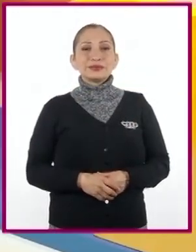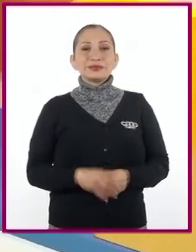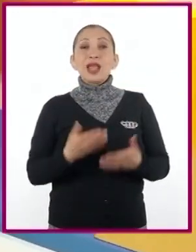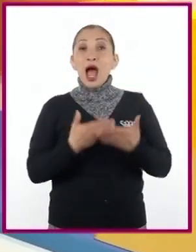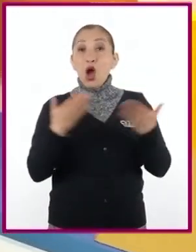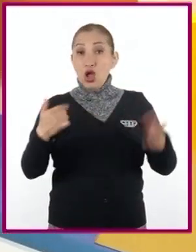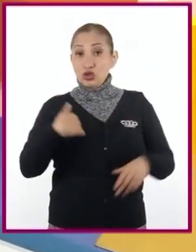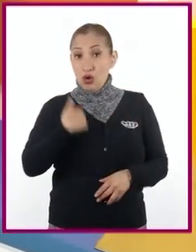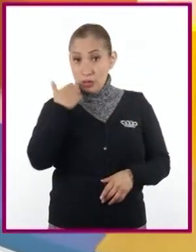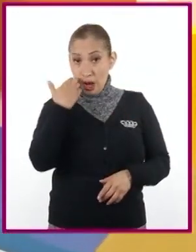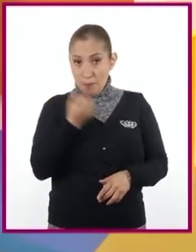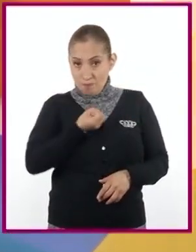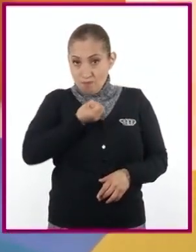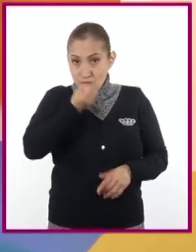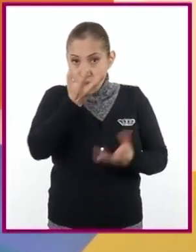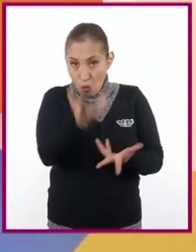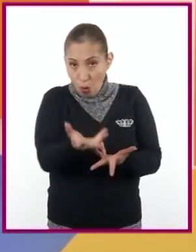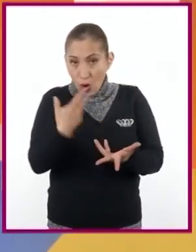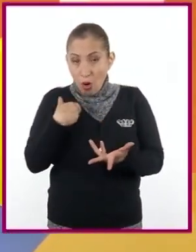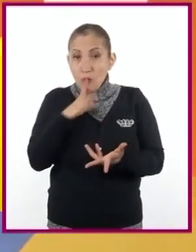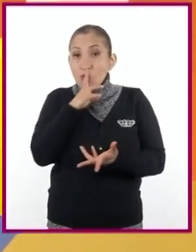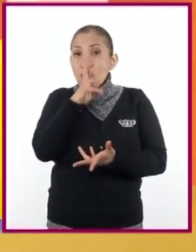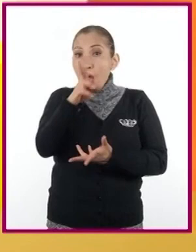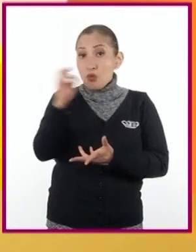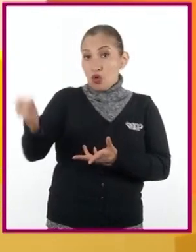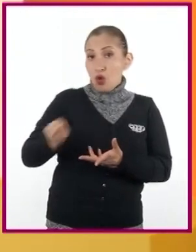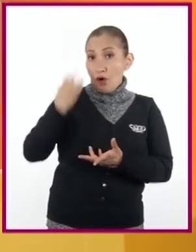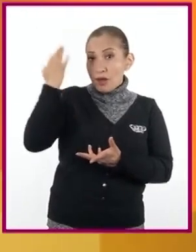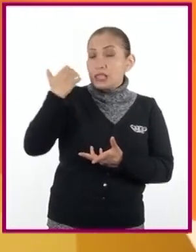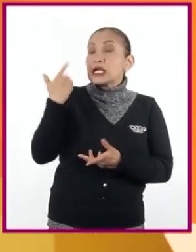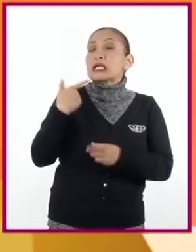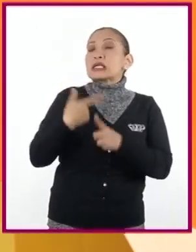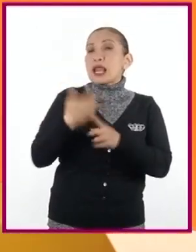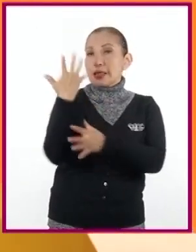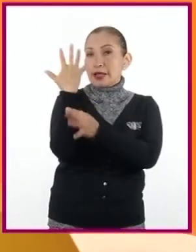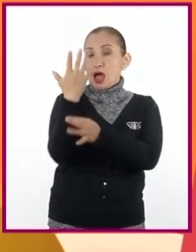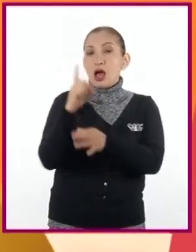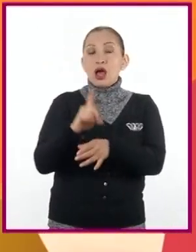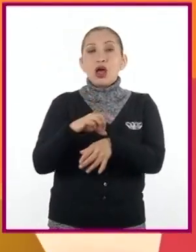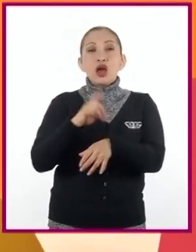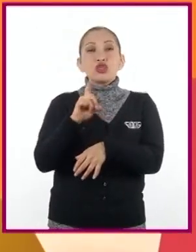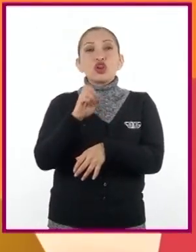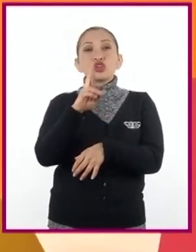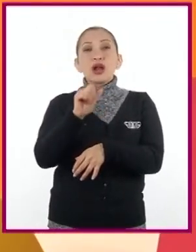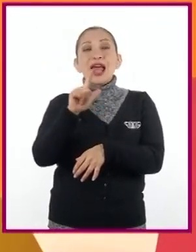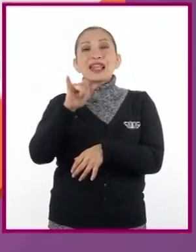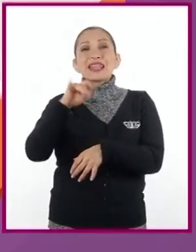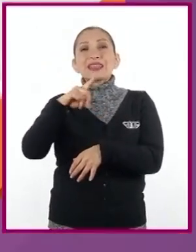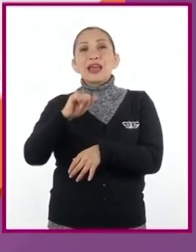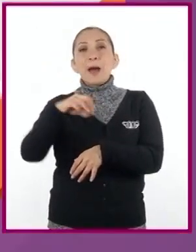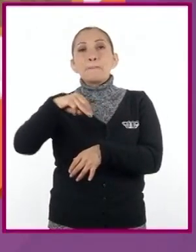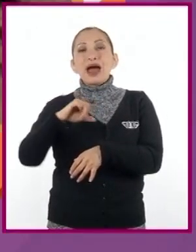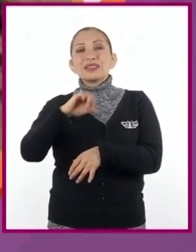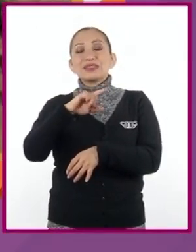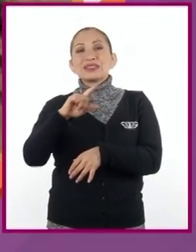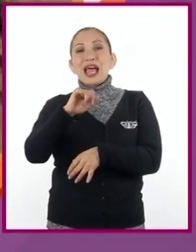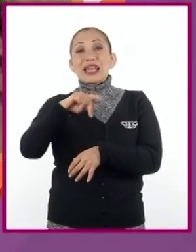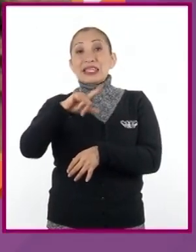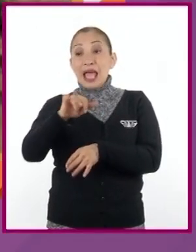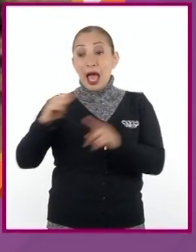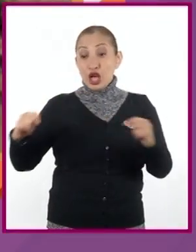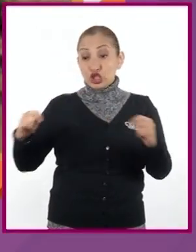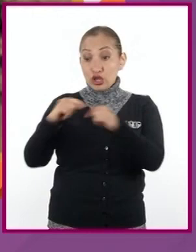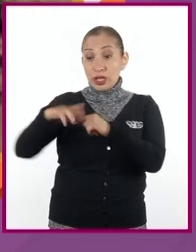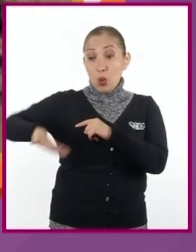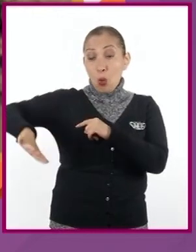Ahora me gustaría compartirles el reporte de una conferencia impartida por la doctora Linda Manzanilla. Teotihuacán era